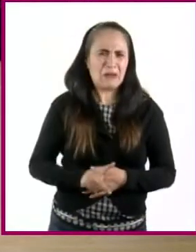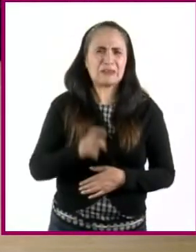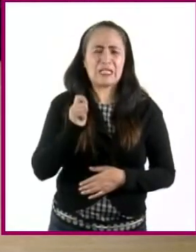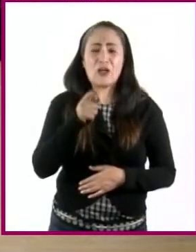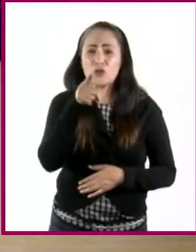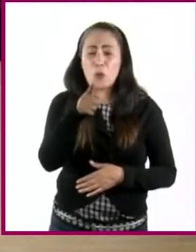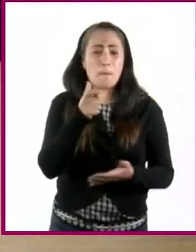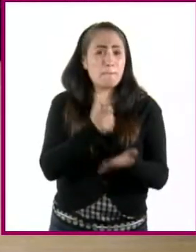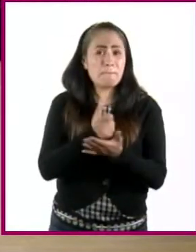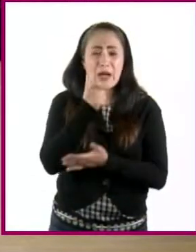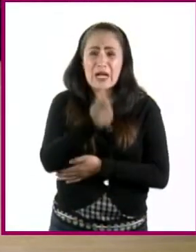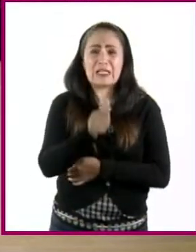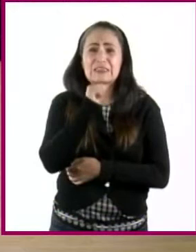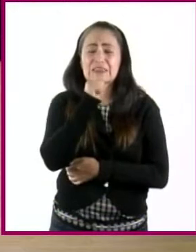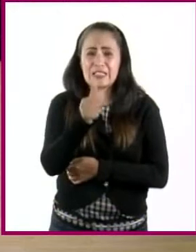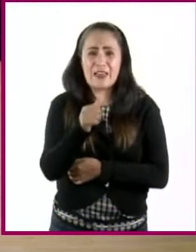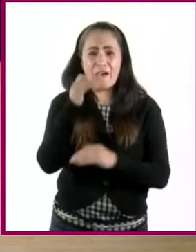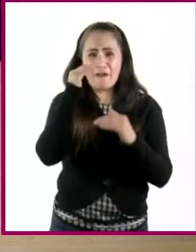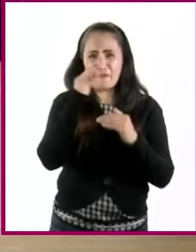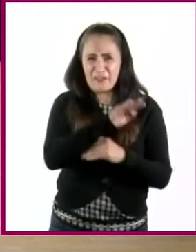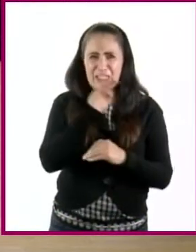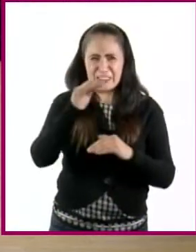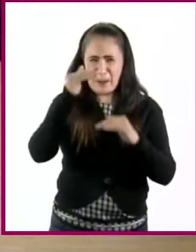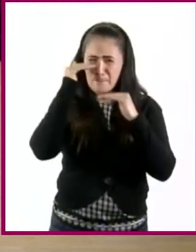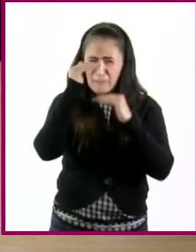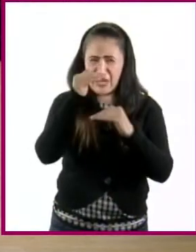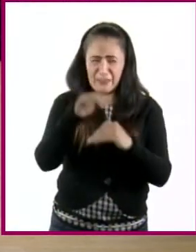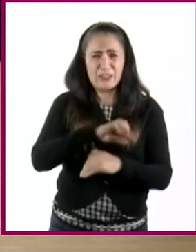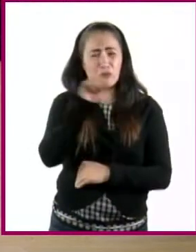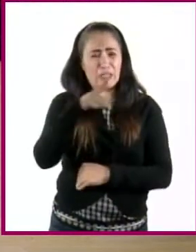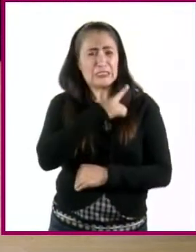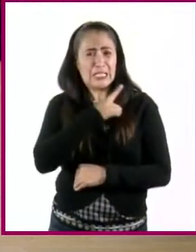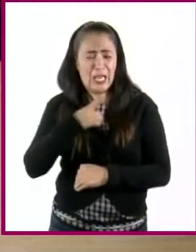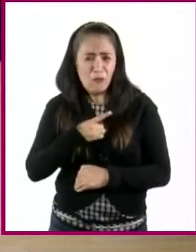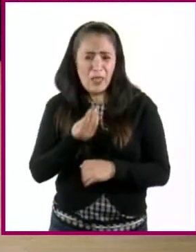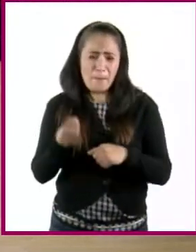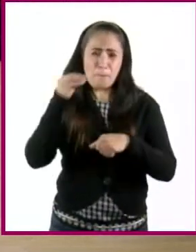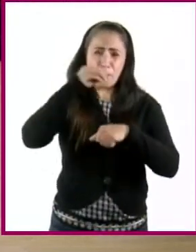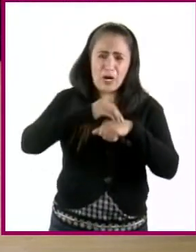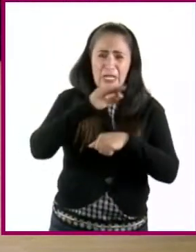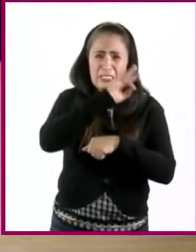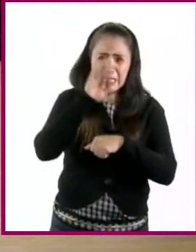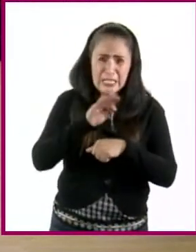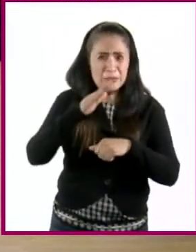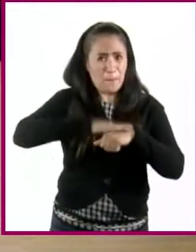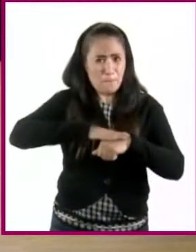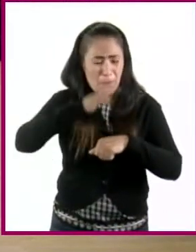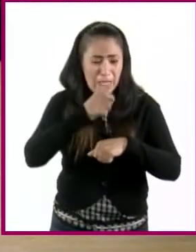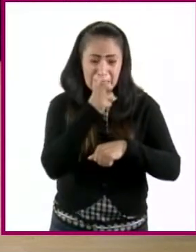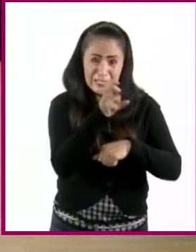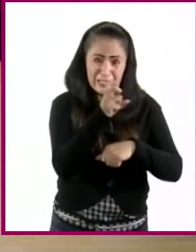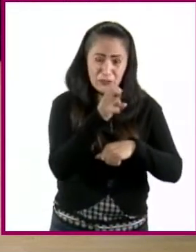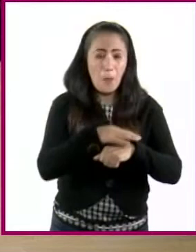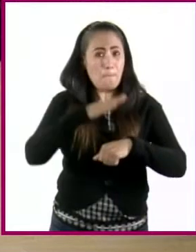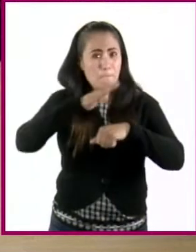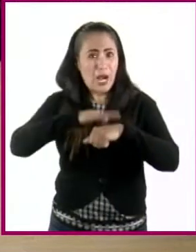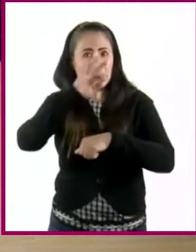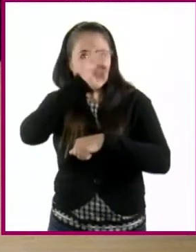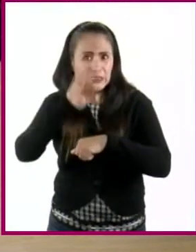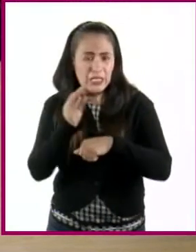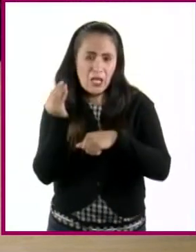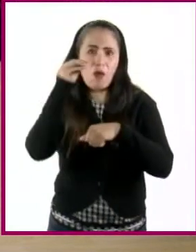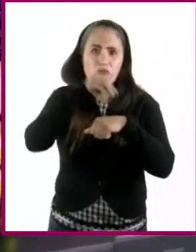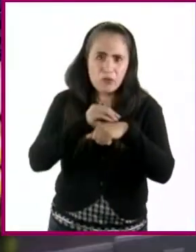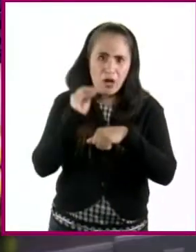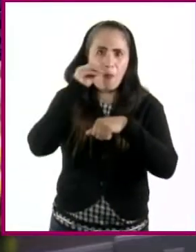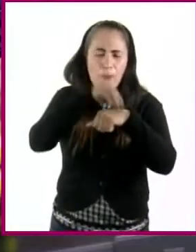pagas, para la fecha de corte, tu deuda seguirá generando intereses sobre los intereses. ¡Qué horror! No me voy a meter en